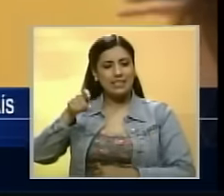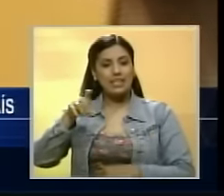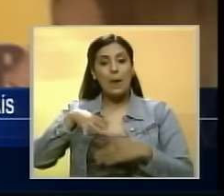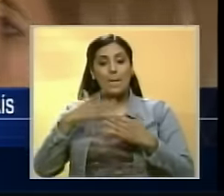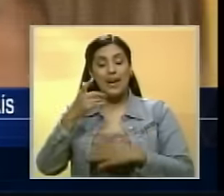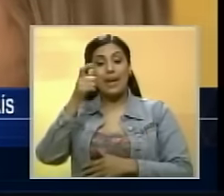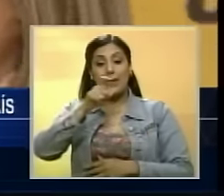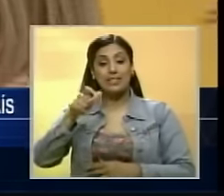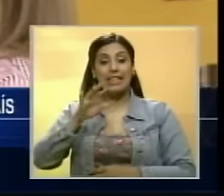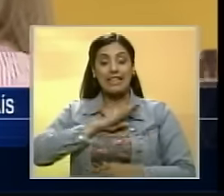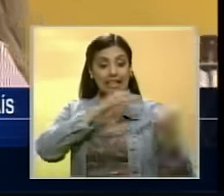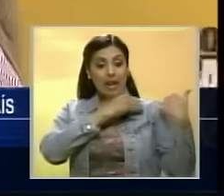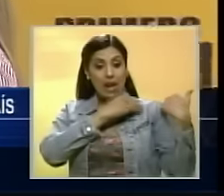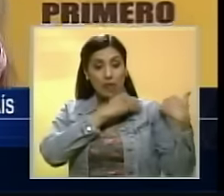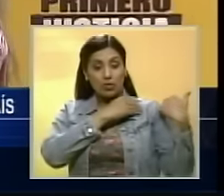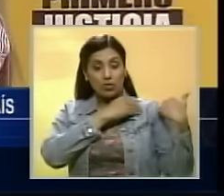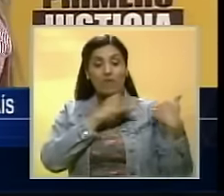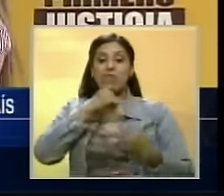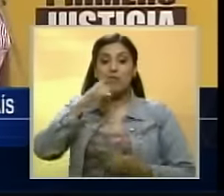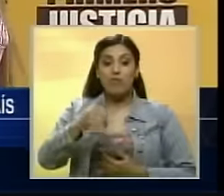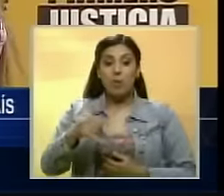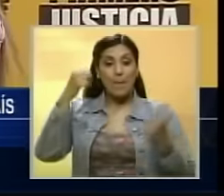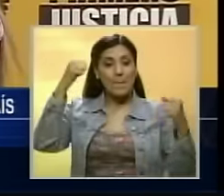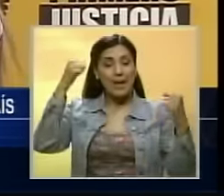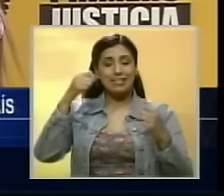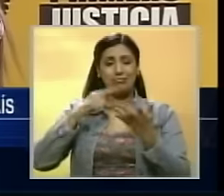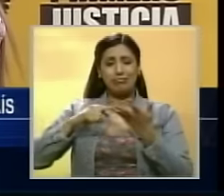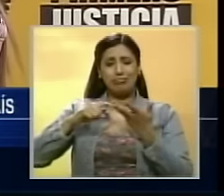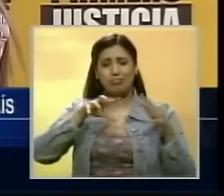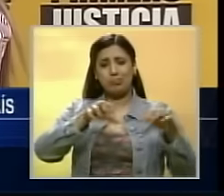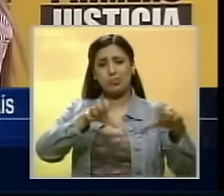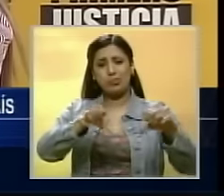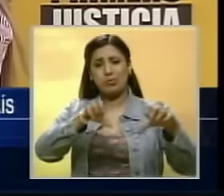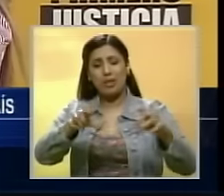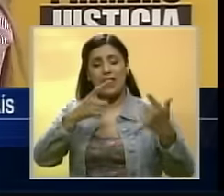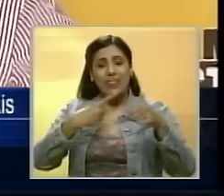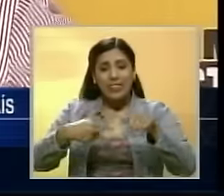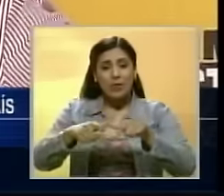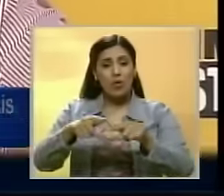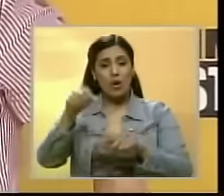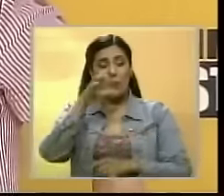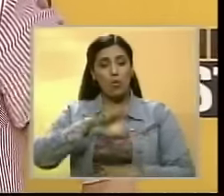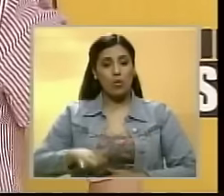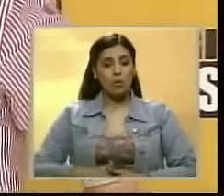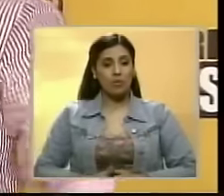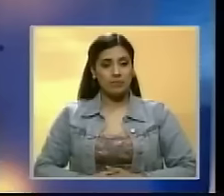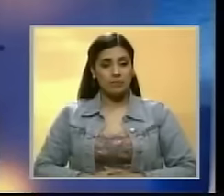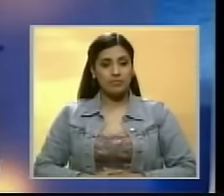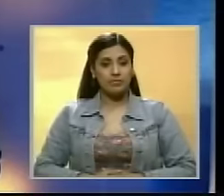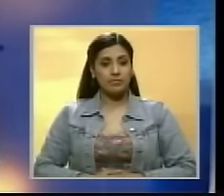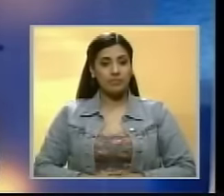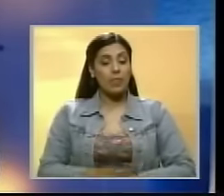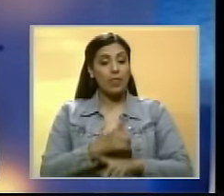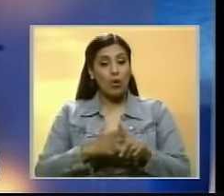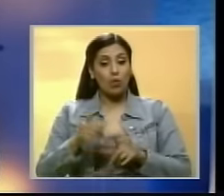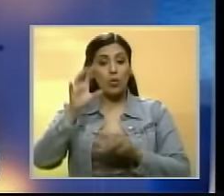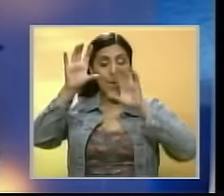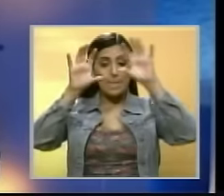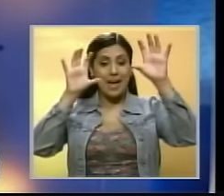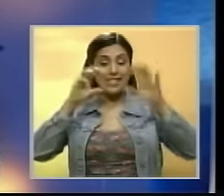para quienes resulten responsables informó que se han practicado numerosos allanamientos en diversos sectores populares los